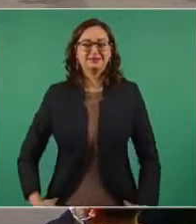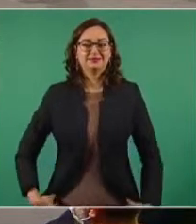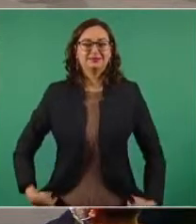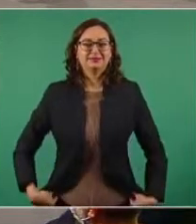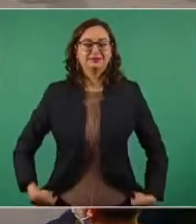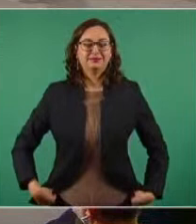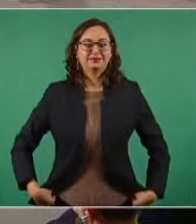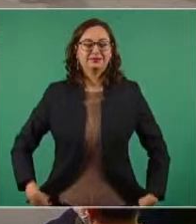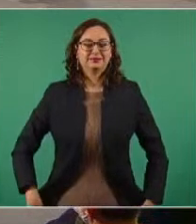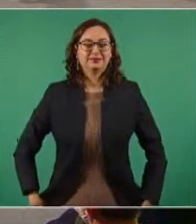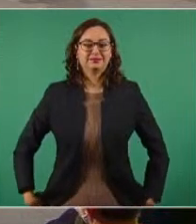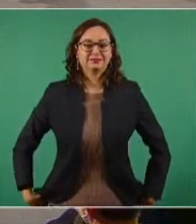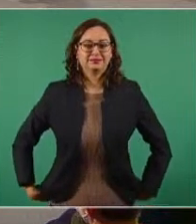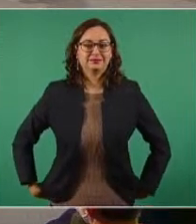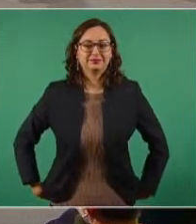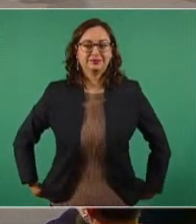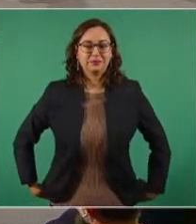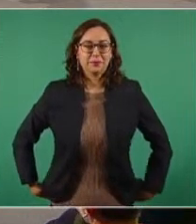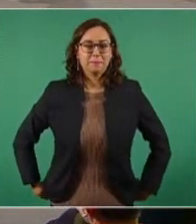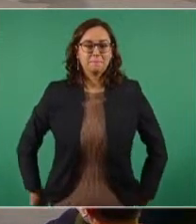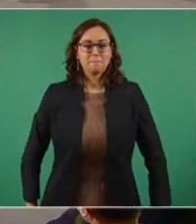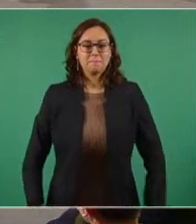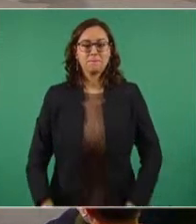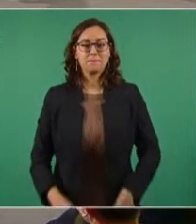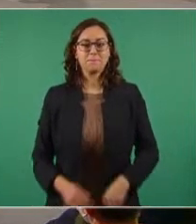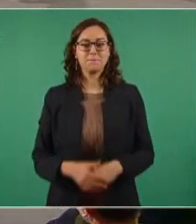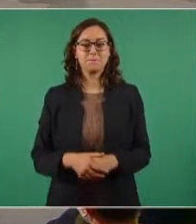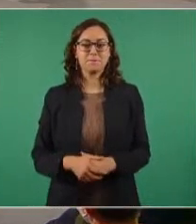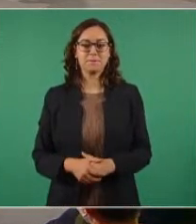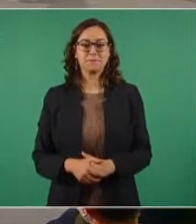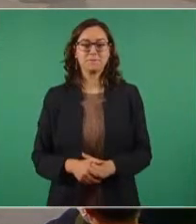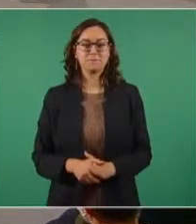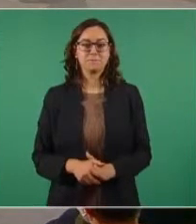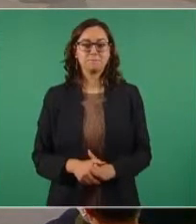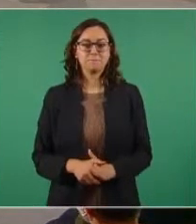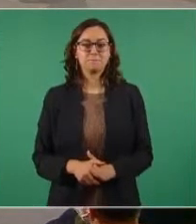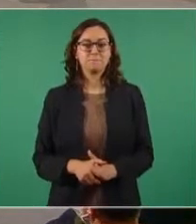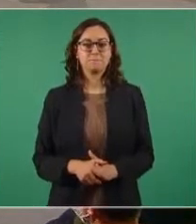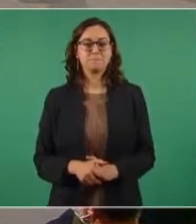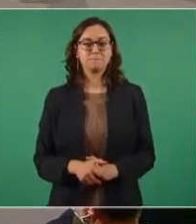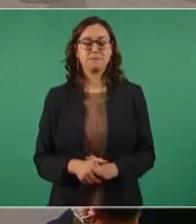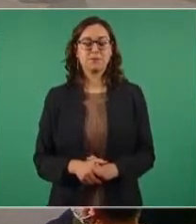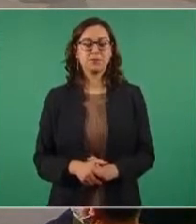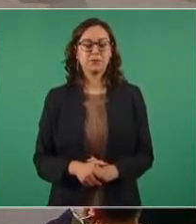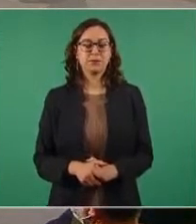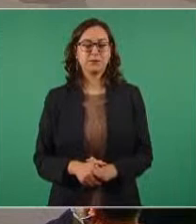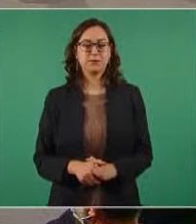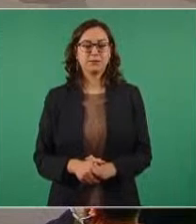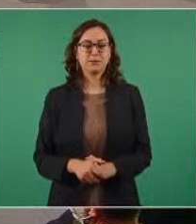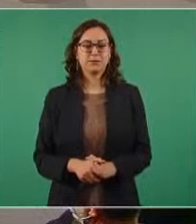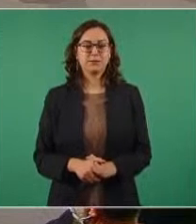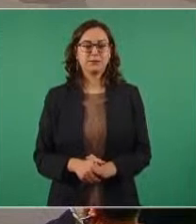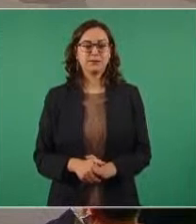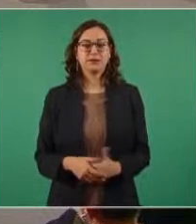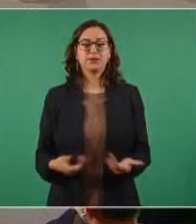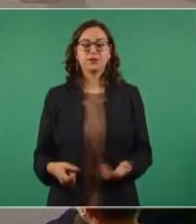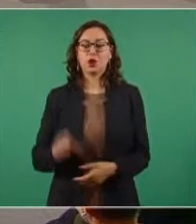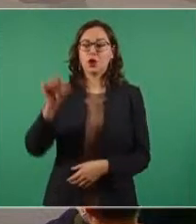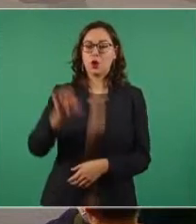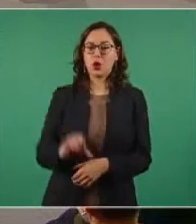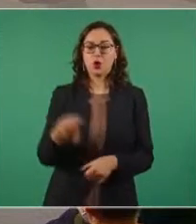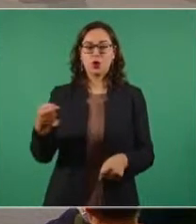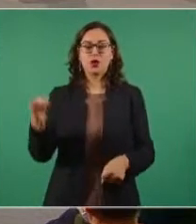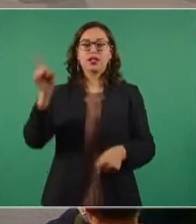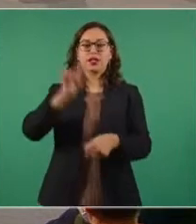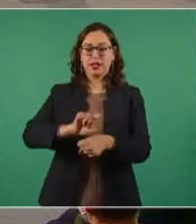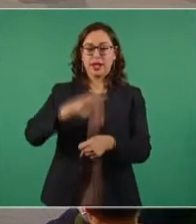ya vemos el día de hoy en la primaria francisco sarabia de nopal campeche al